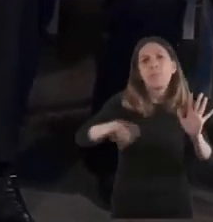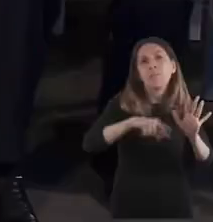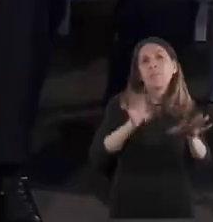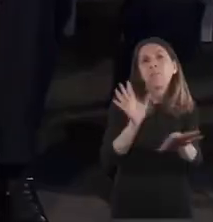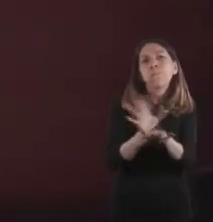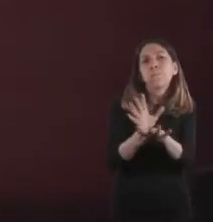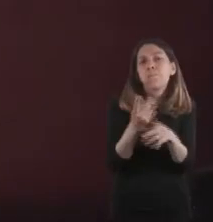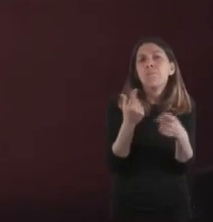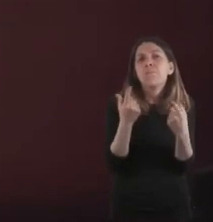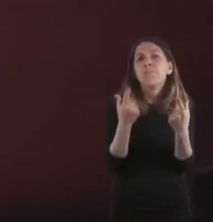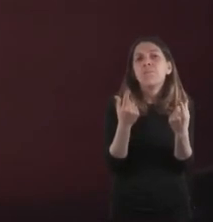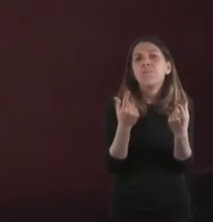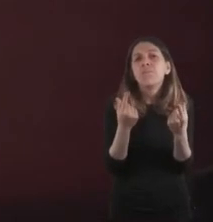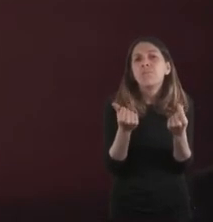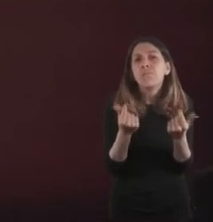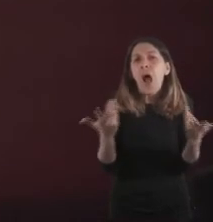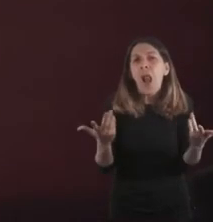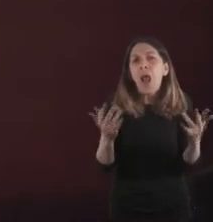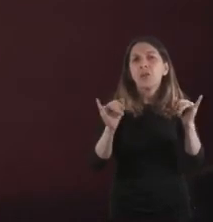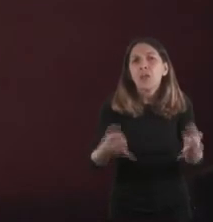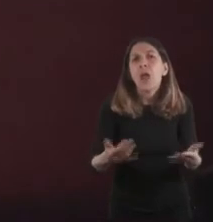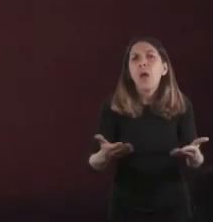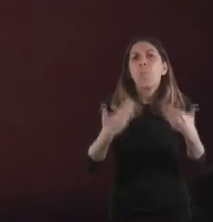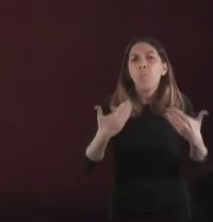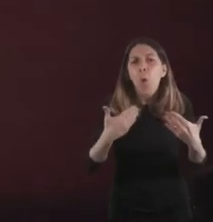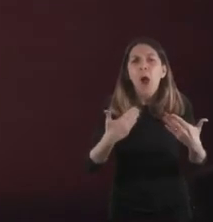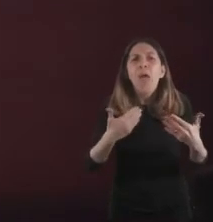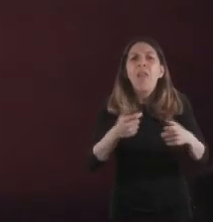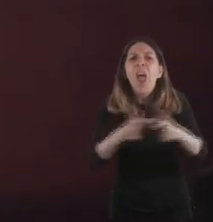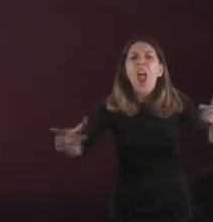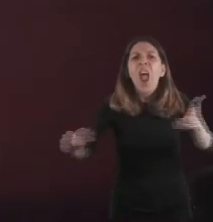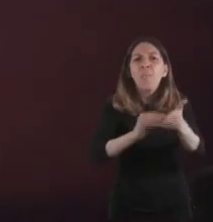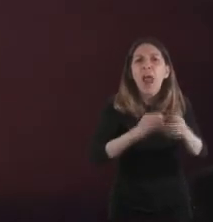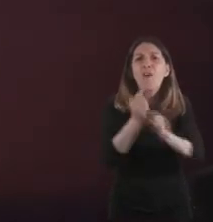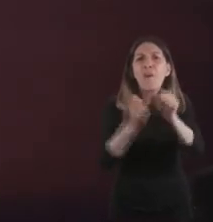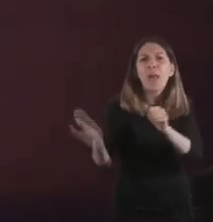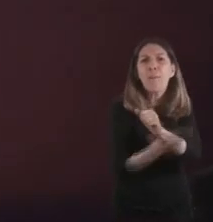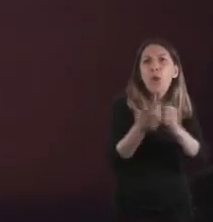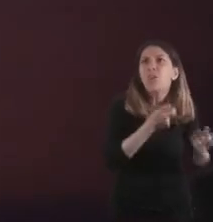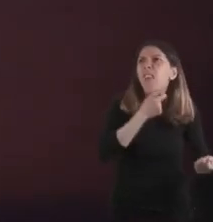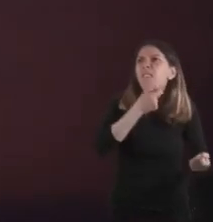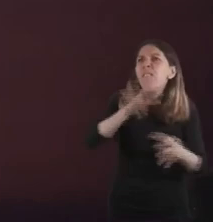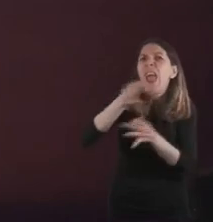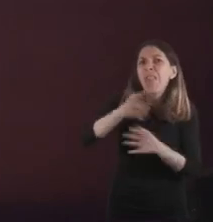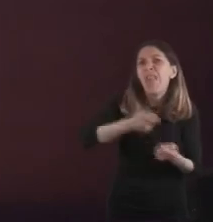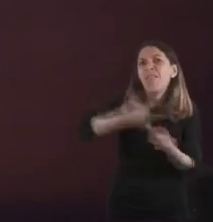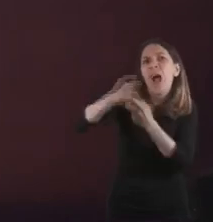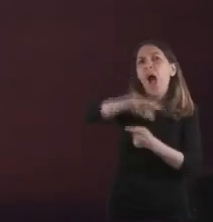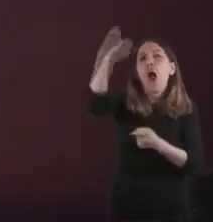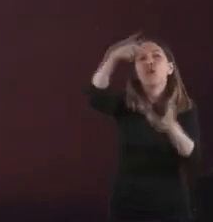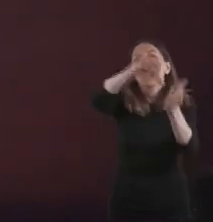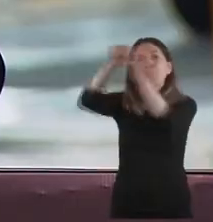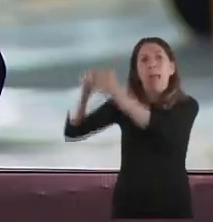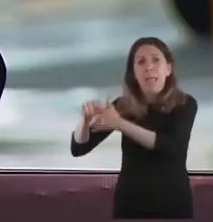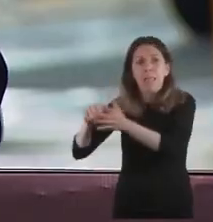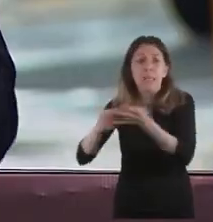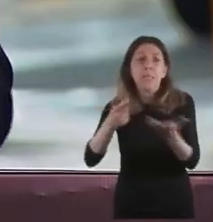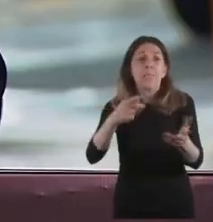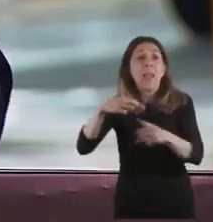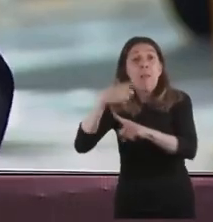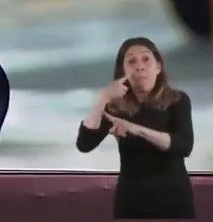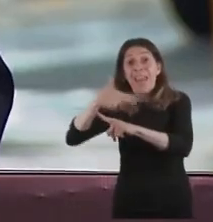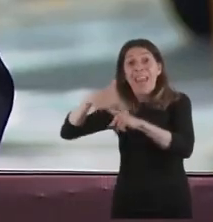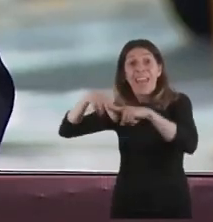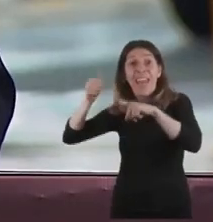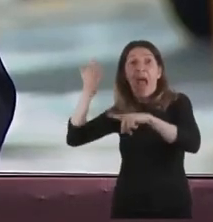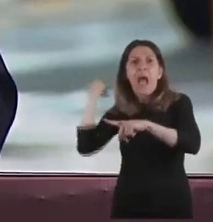el valor de poder vender trabajo argentino al mundo. Piña decía que nos toca discutir